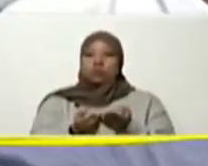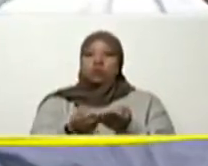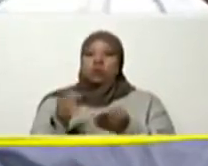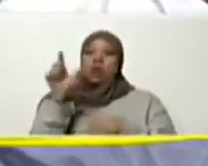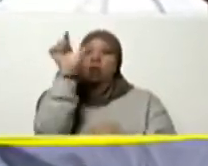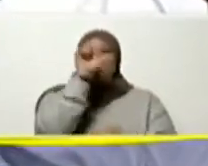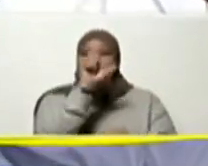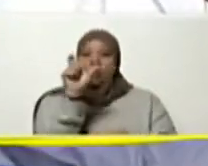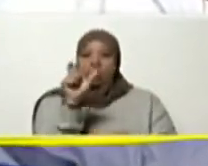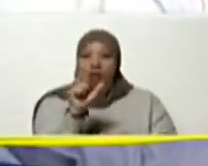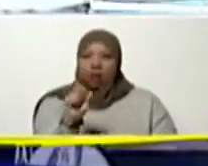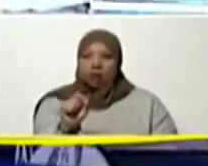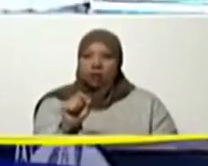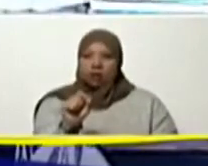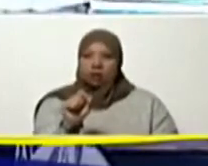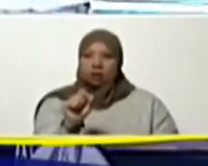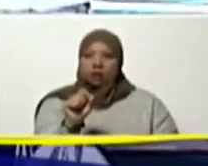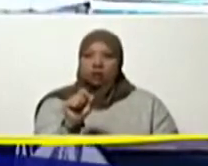Italia,